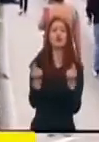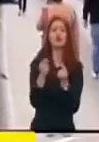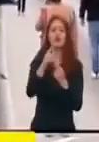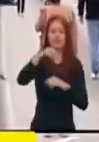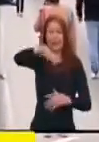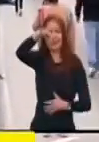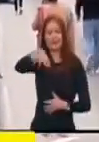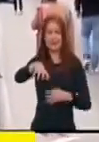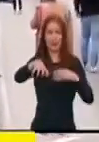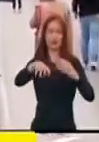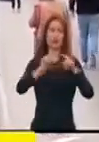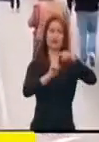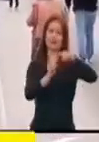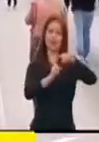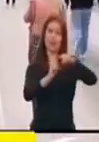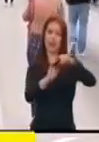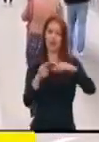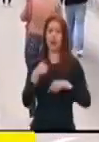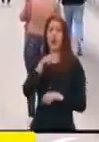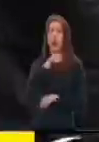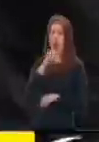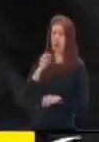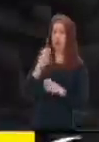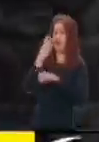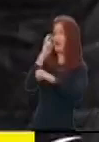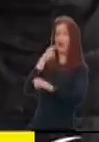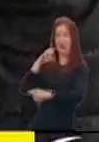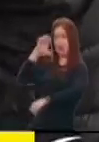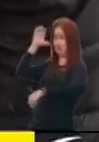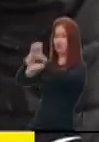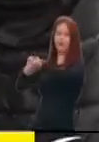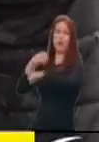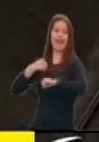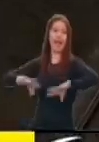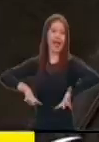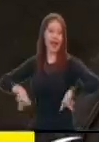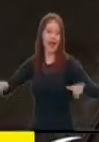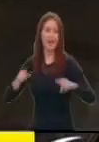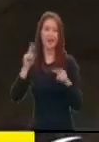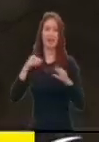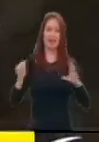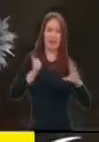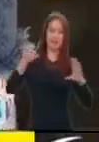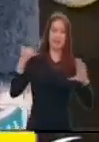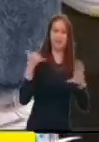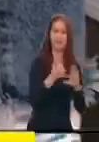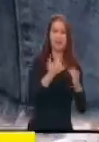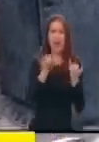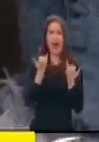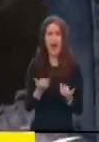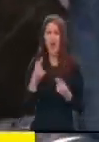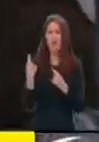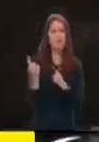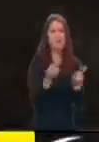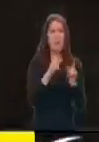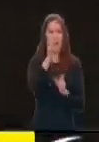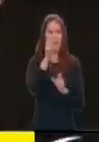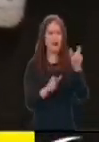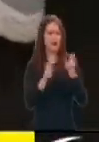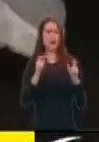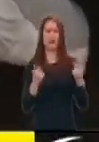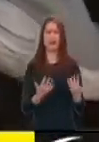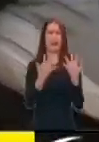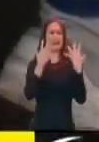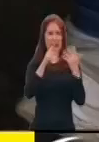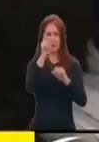La fiscalía pedirá cárcel por acceso carnal y hurto agravado. 9 de cada 10 mujeres aseguran que se sienten en